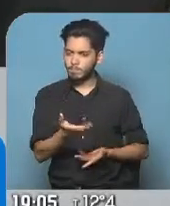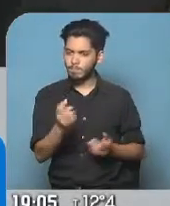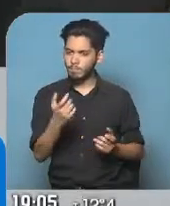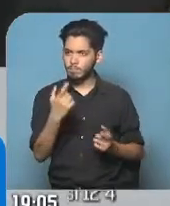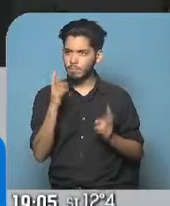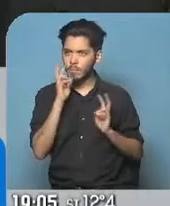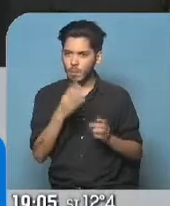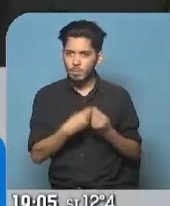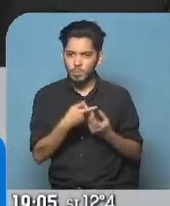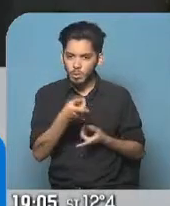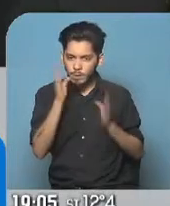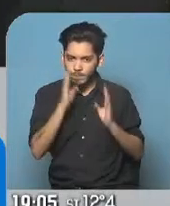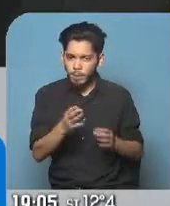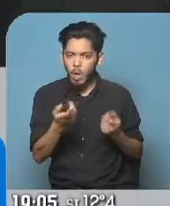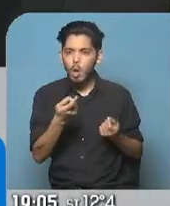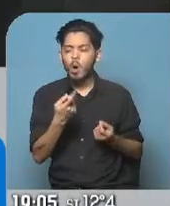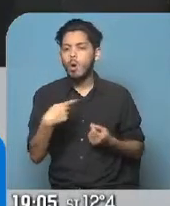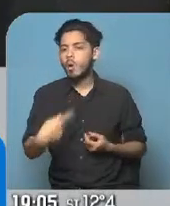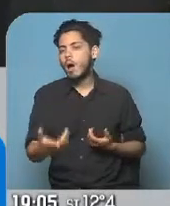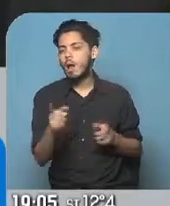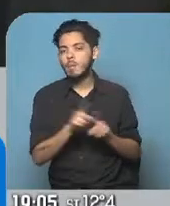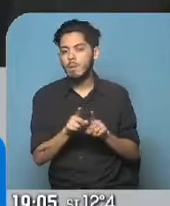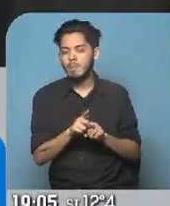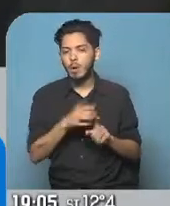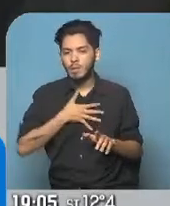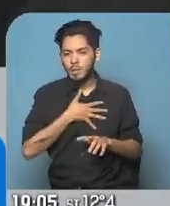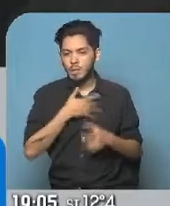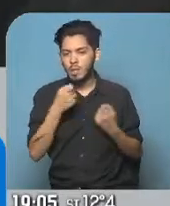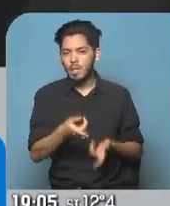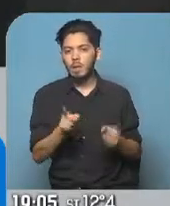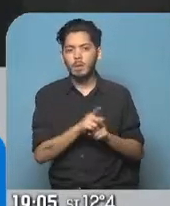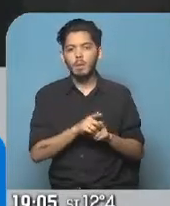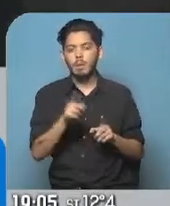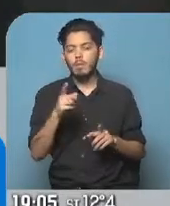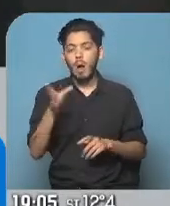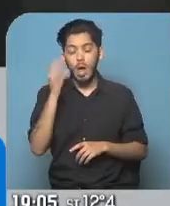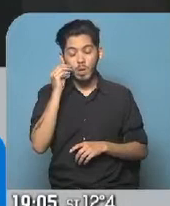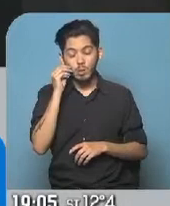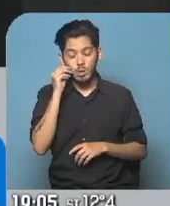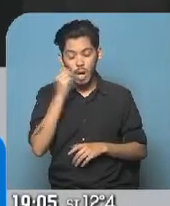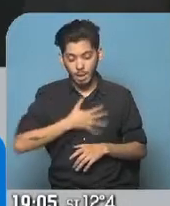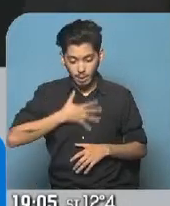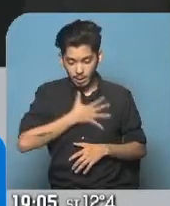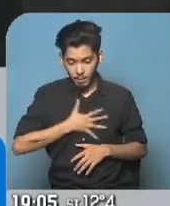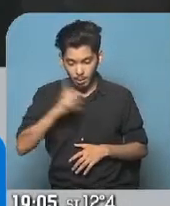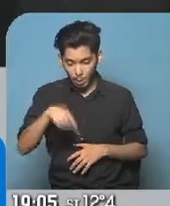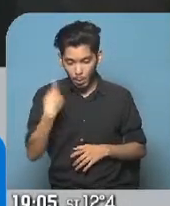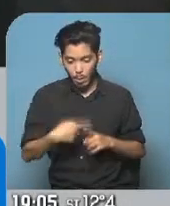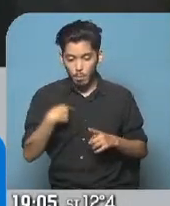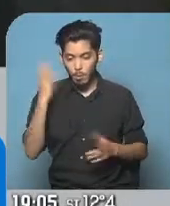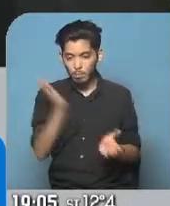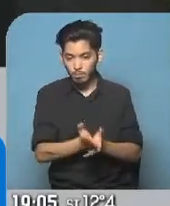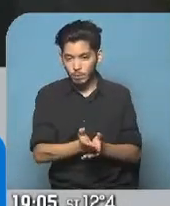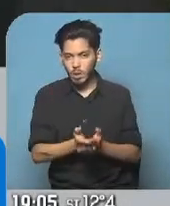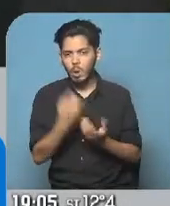digas cuál fue la impresión que te dio después de escuchar esta culpabilidad cuál crees que es la pena que le corresponde y